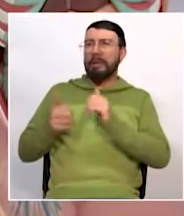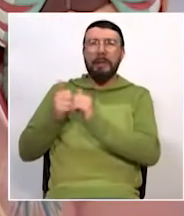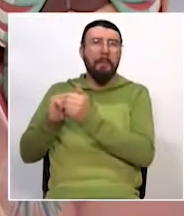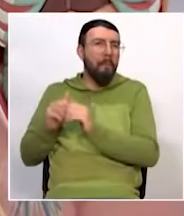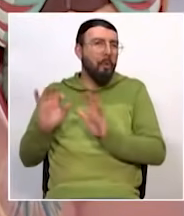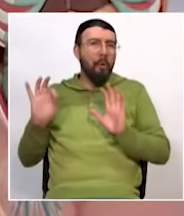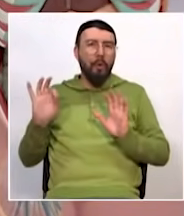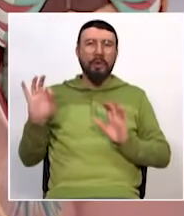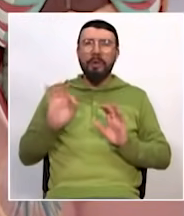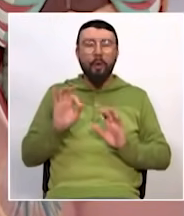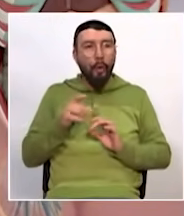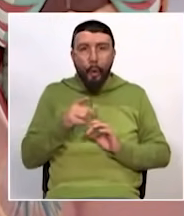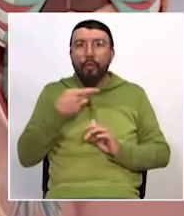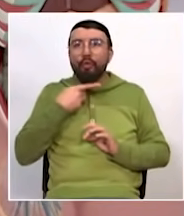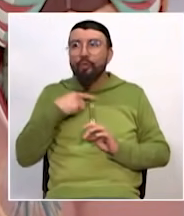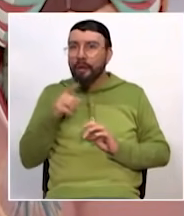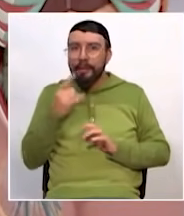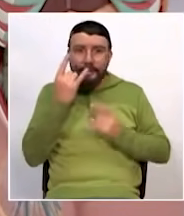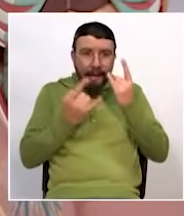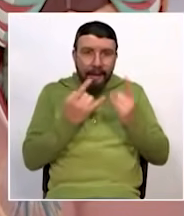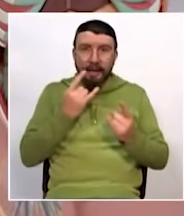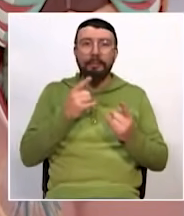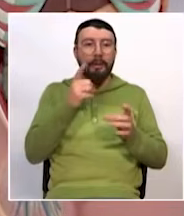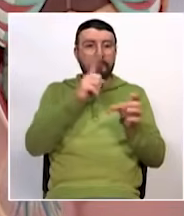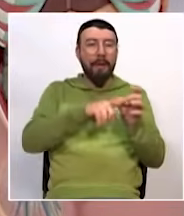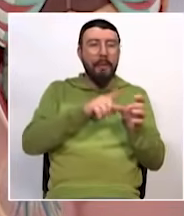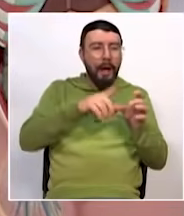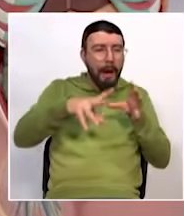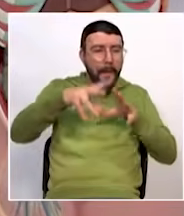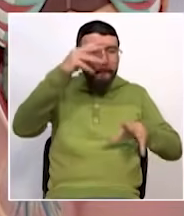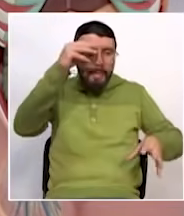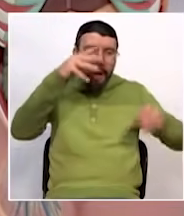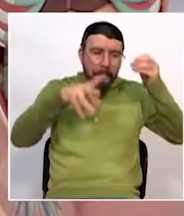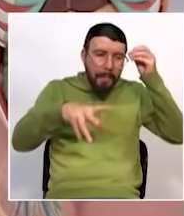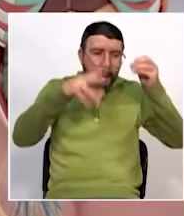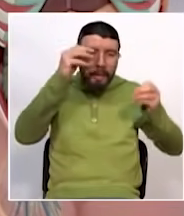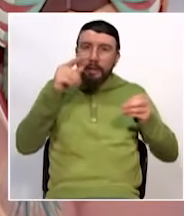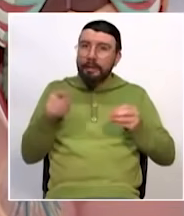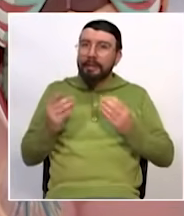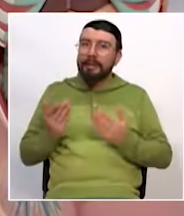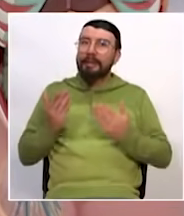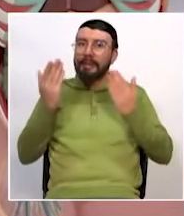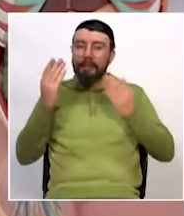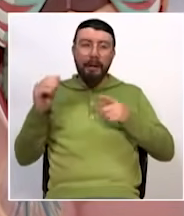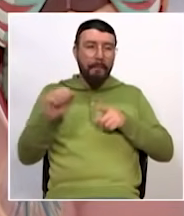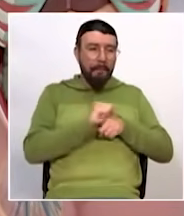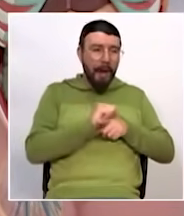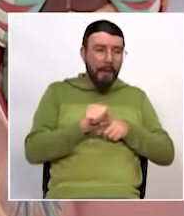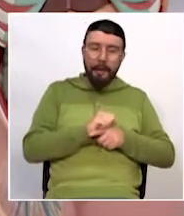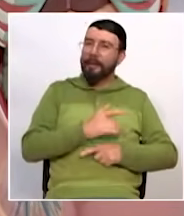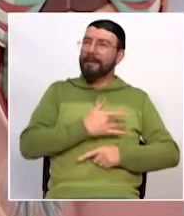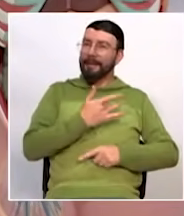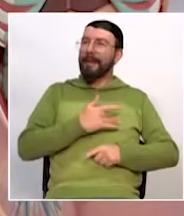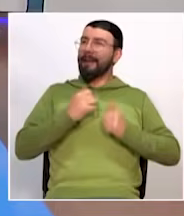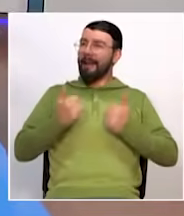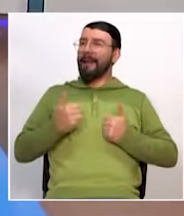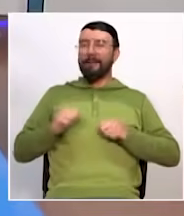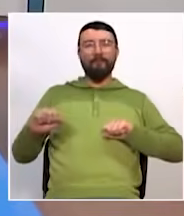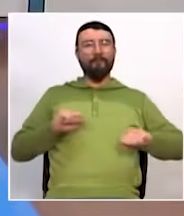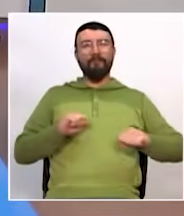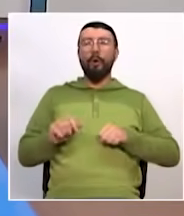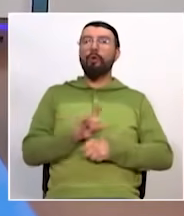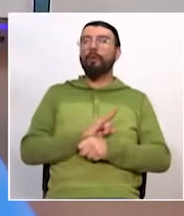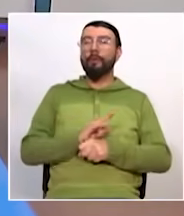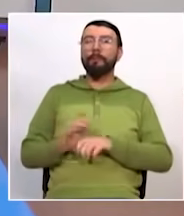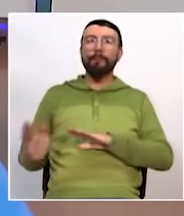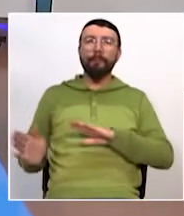cualquier materia que le sea agradable que le sirva de entretenimiento que todavía se sienta útil cuando una persona